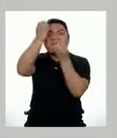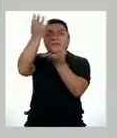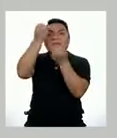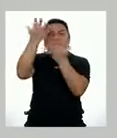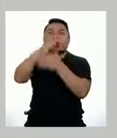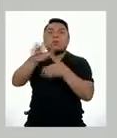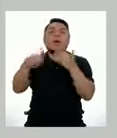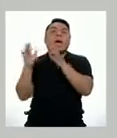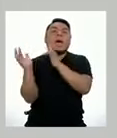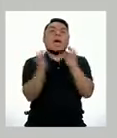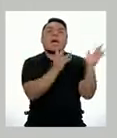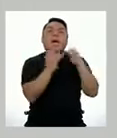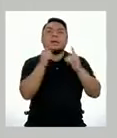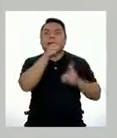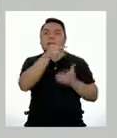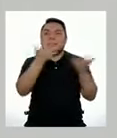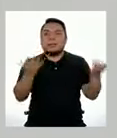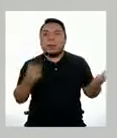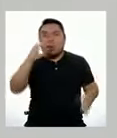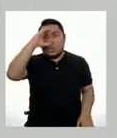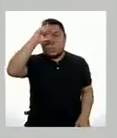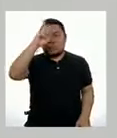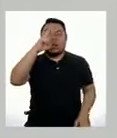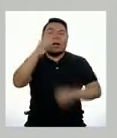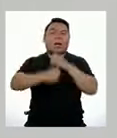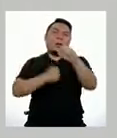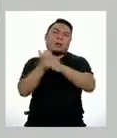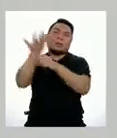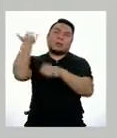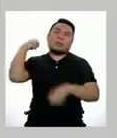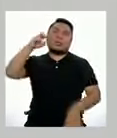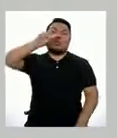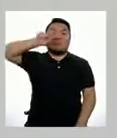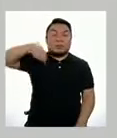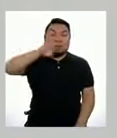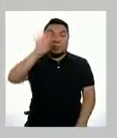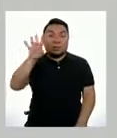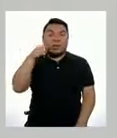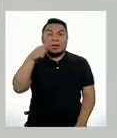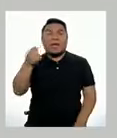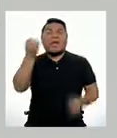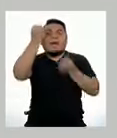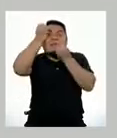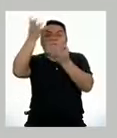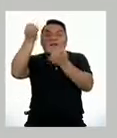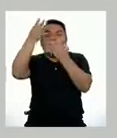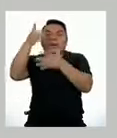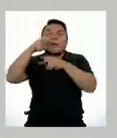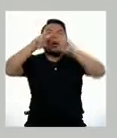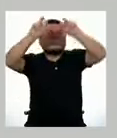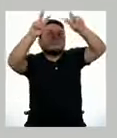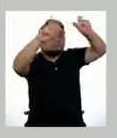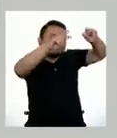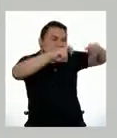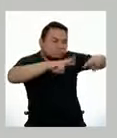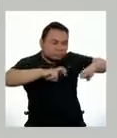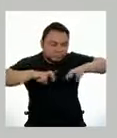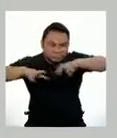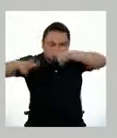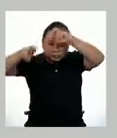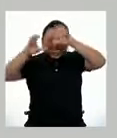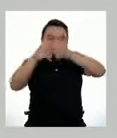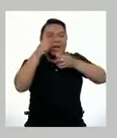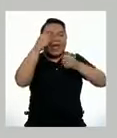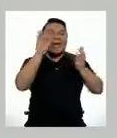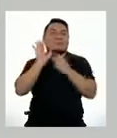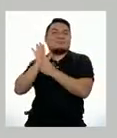la calidad de aire en Cusco en el año 2004, según el Sistema de Información Regional Ambiental de dicha ciudad. ¿Qué